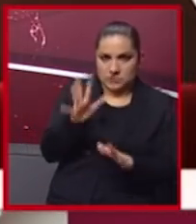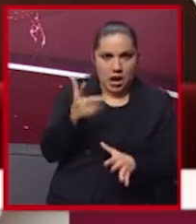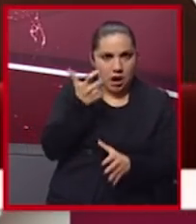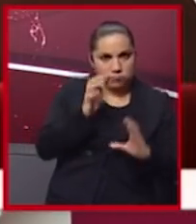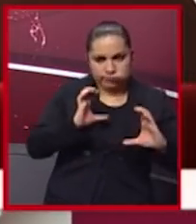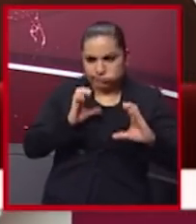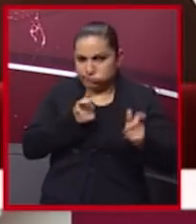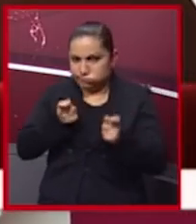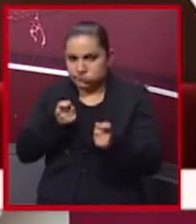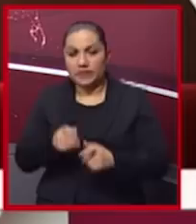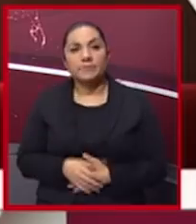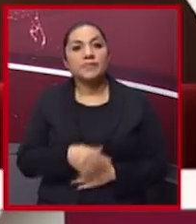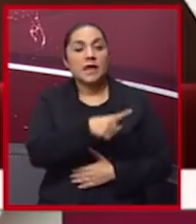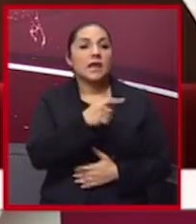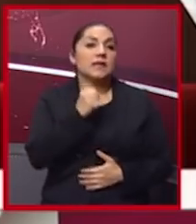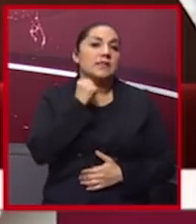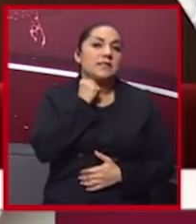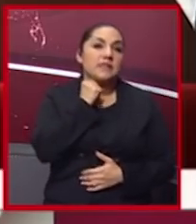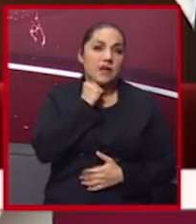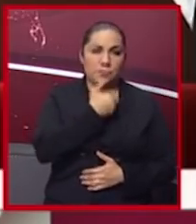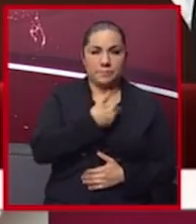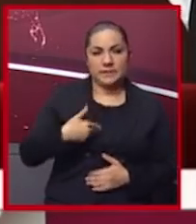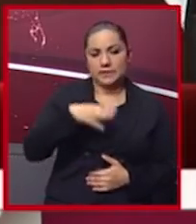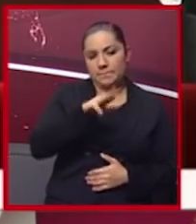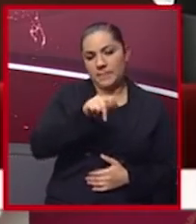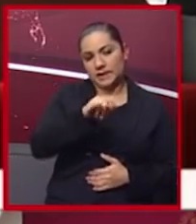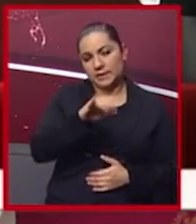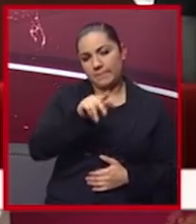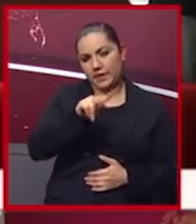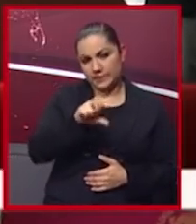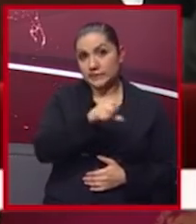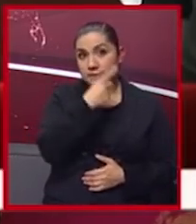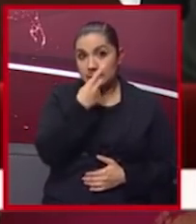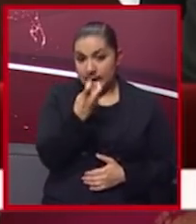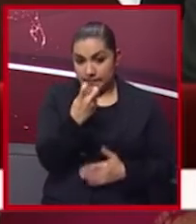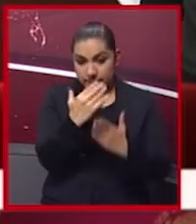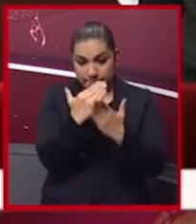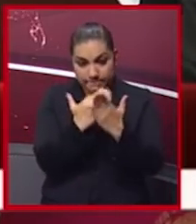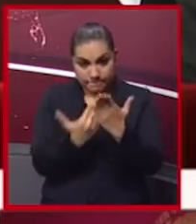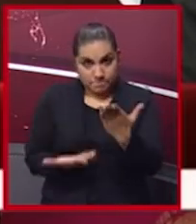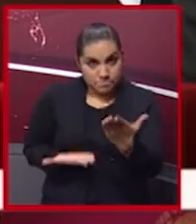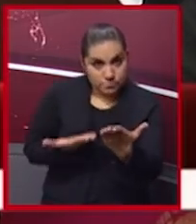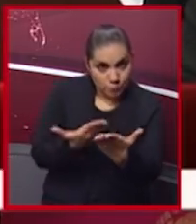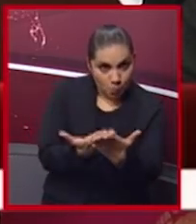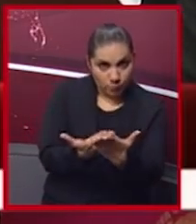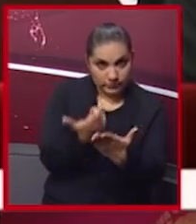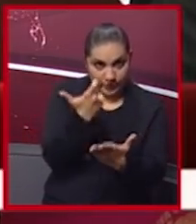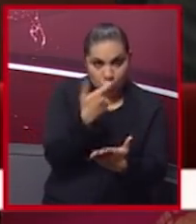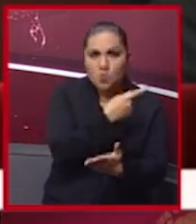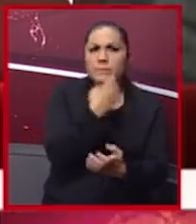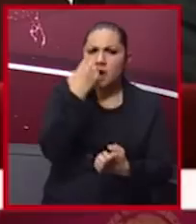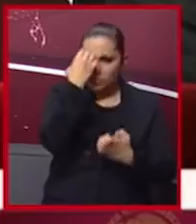se hará el análisis minucioso del paquete económico y señaló algunos de los principales rubros de esta propuesta.